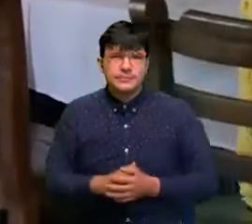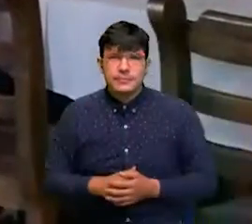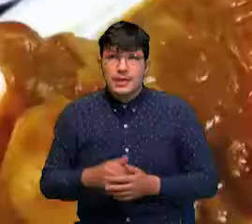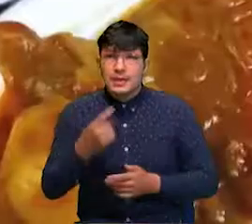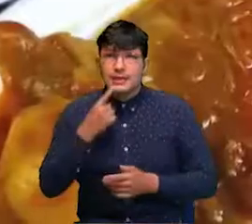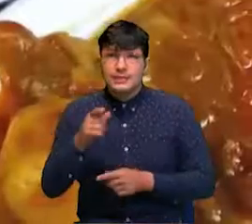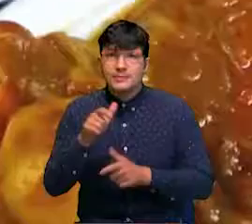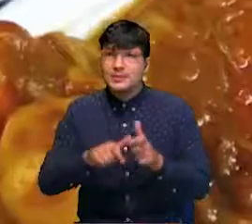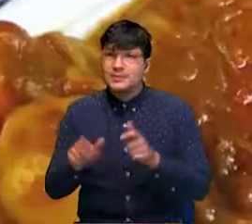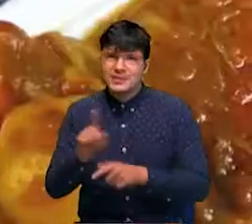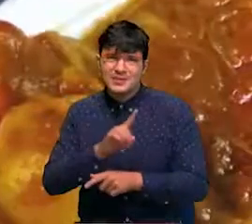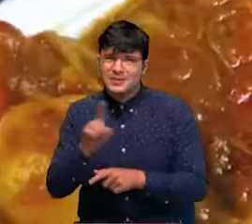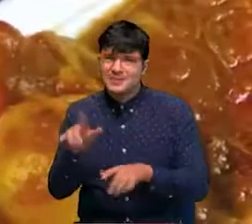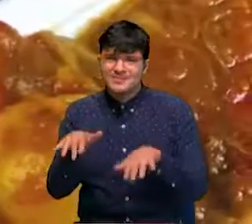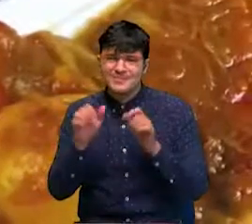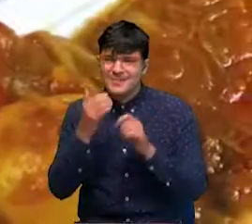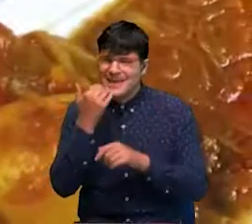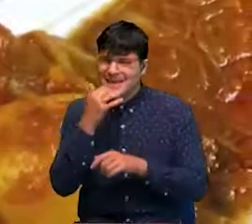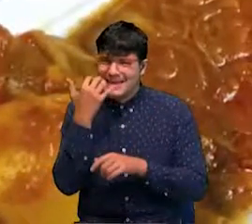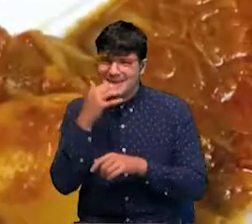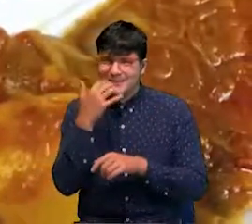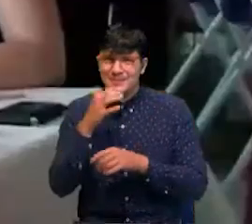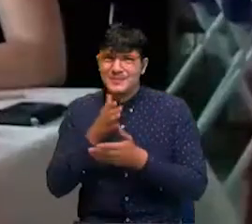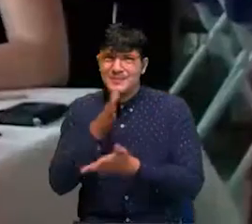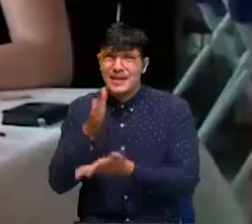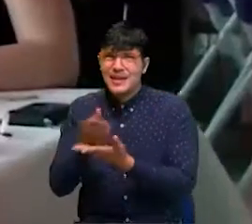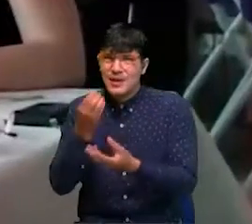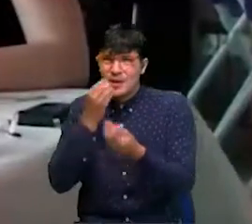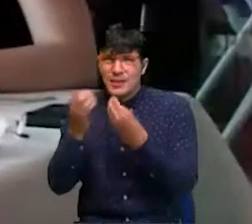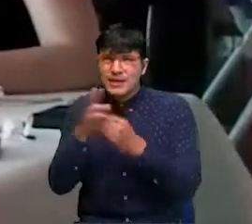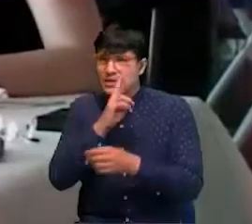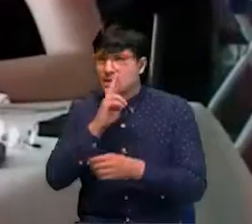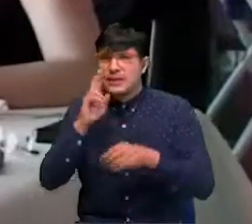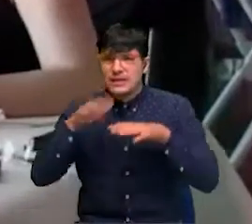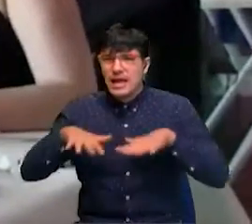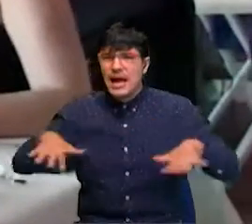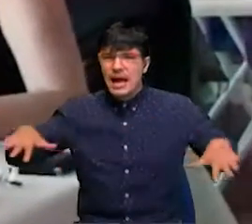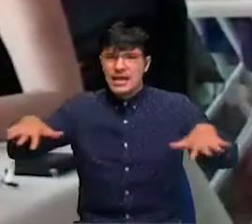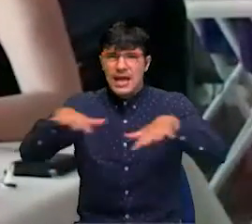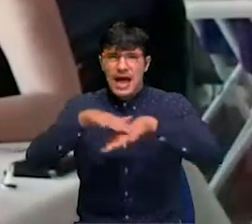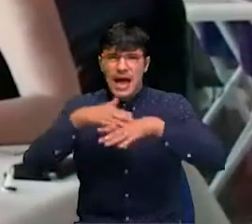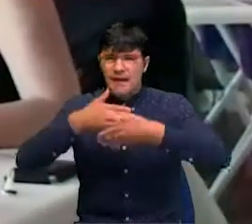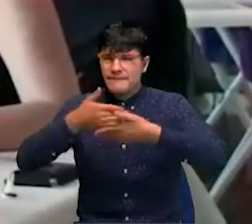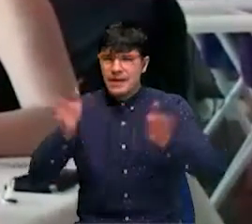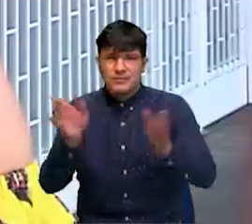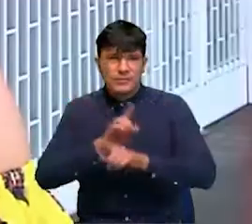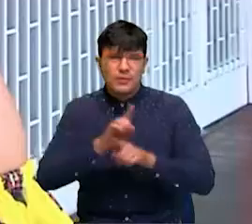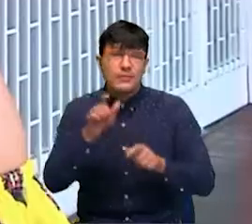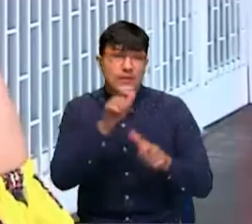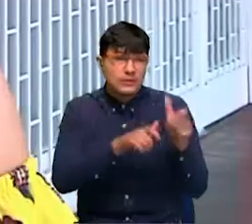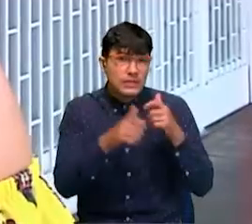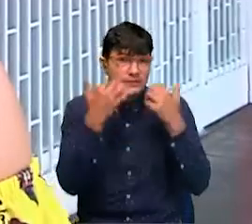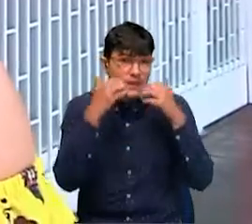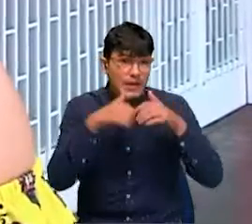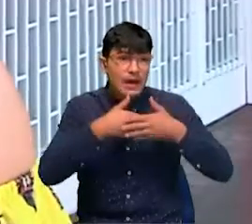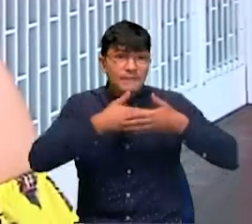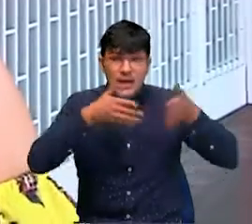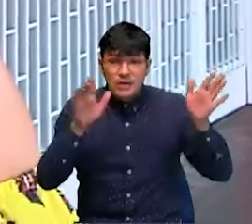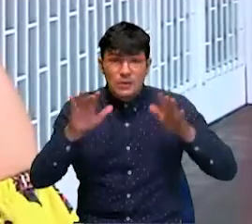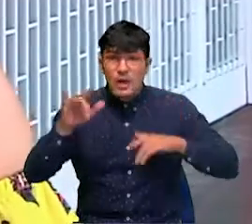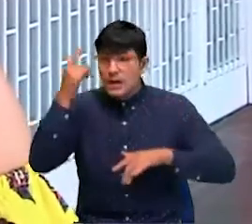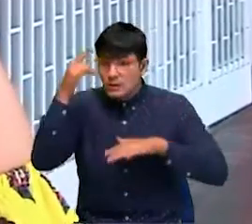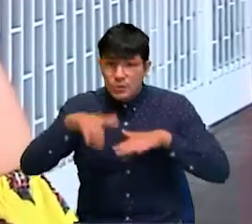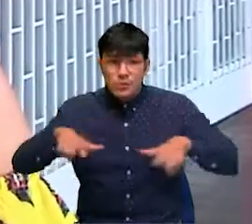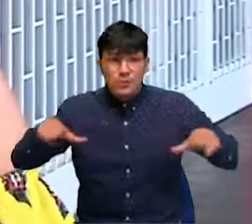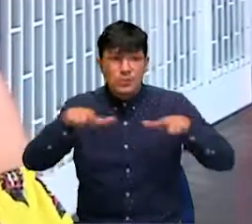en restaurantes con espacios abiertos. Pero la gente está buscando los espacios cerrados por temor a que en los espacios abiertos